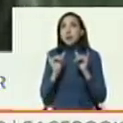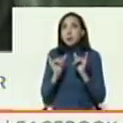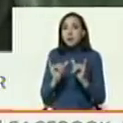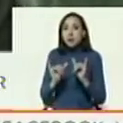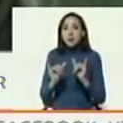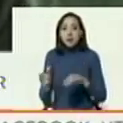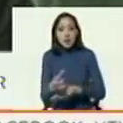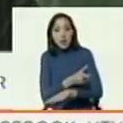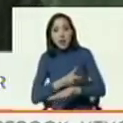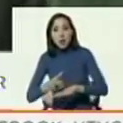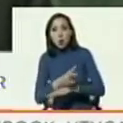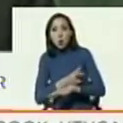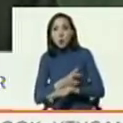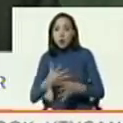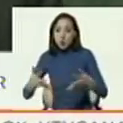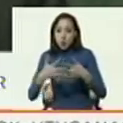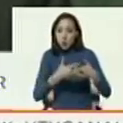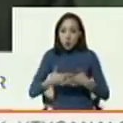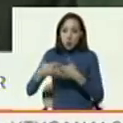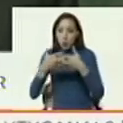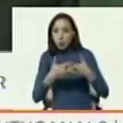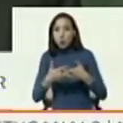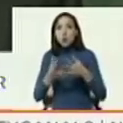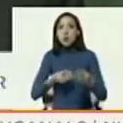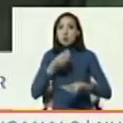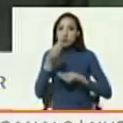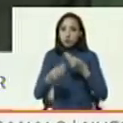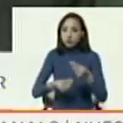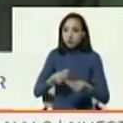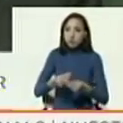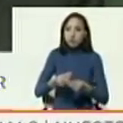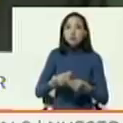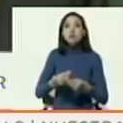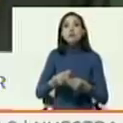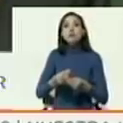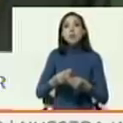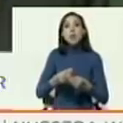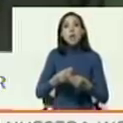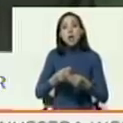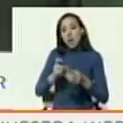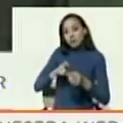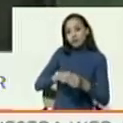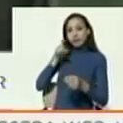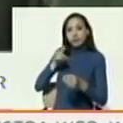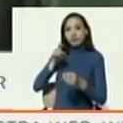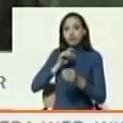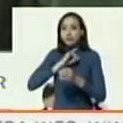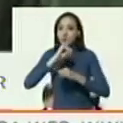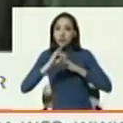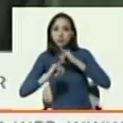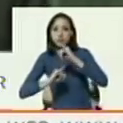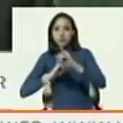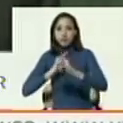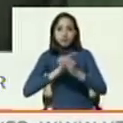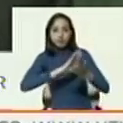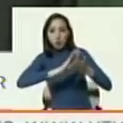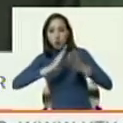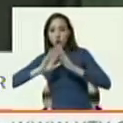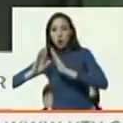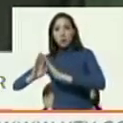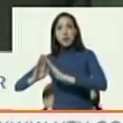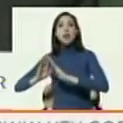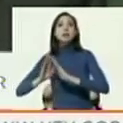el gobierno de los Estados Unidos el que se ha autoaislado de la comunidad mundial y se demuestra en